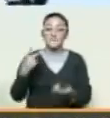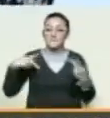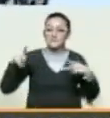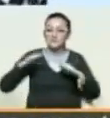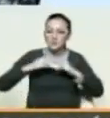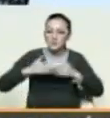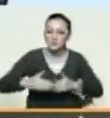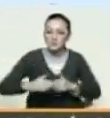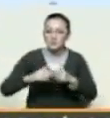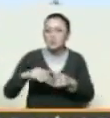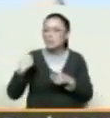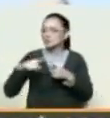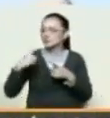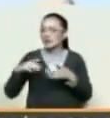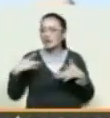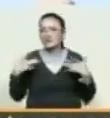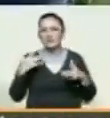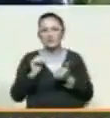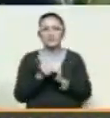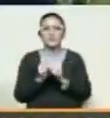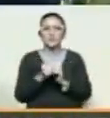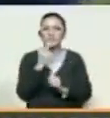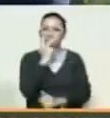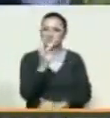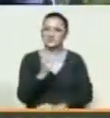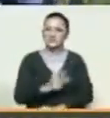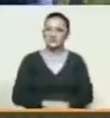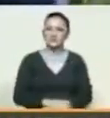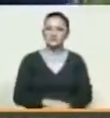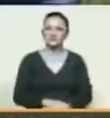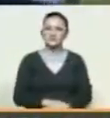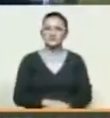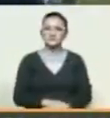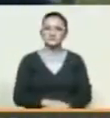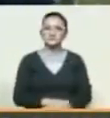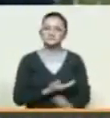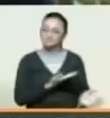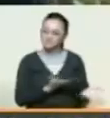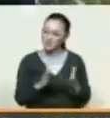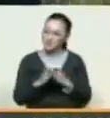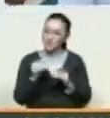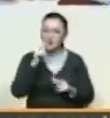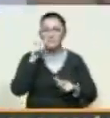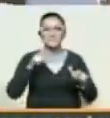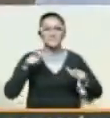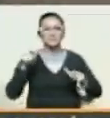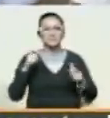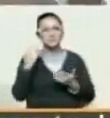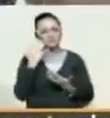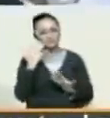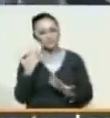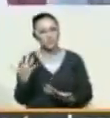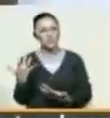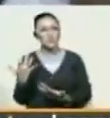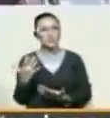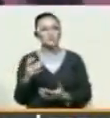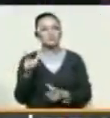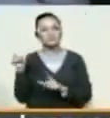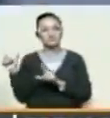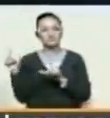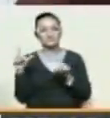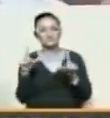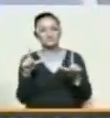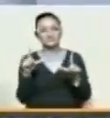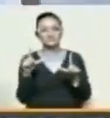actividades deportivas que se preparan para los propios y visitantes. Bueno, la invitación es para todas las personas que nos ven a través de la cámara,